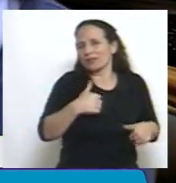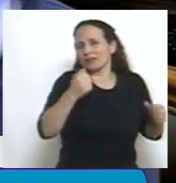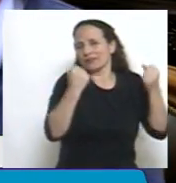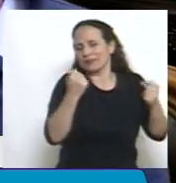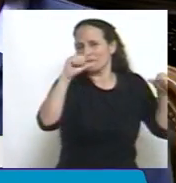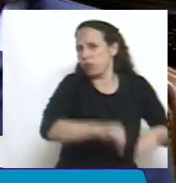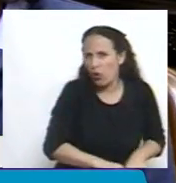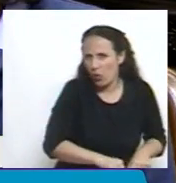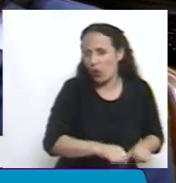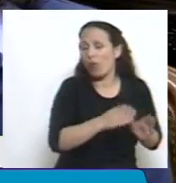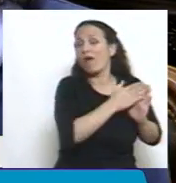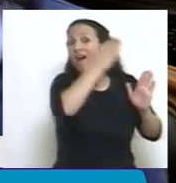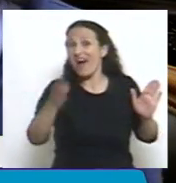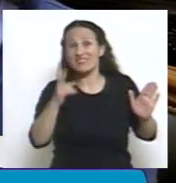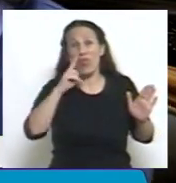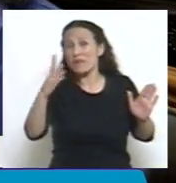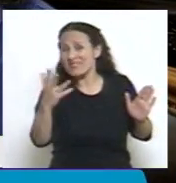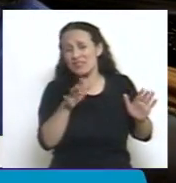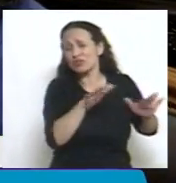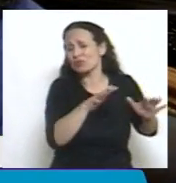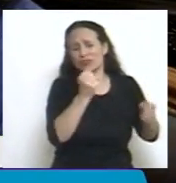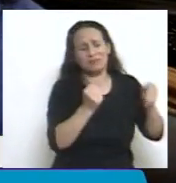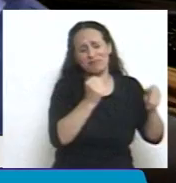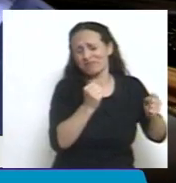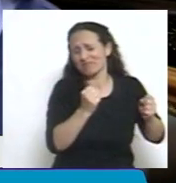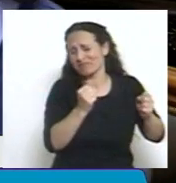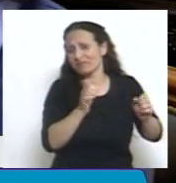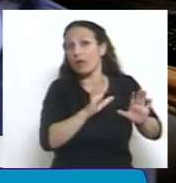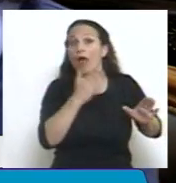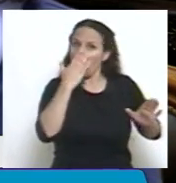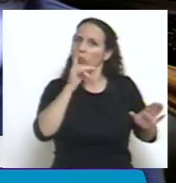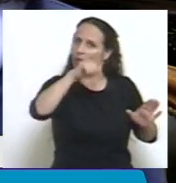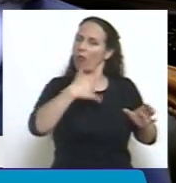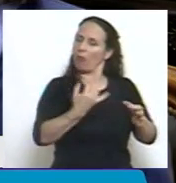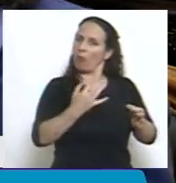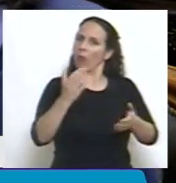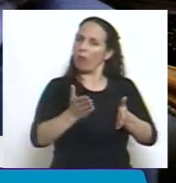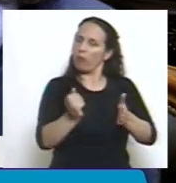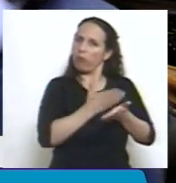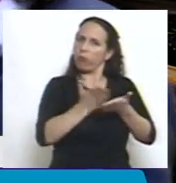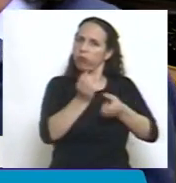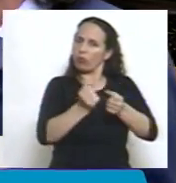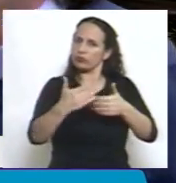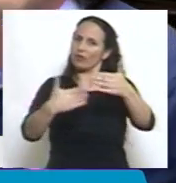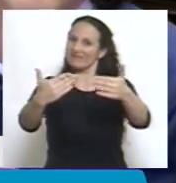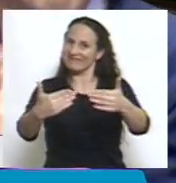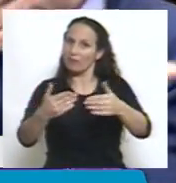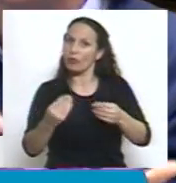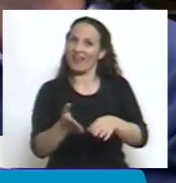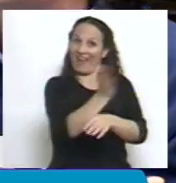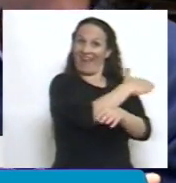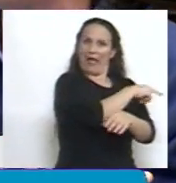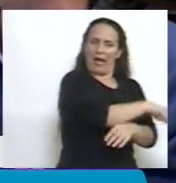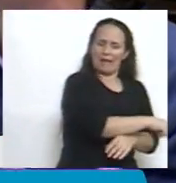tercer trimestre del 2005 estuvo rebotando hasta alcanzar el pico previo de producción. ¿Qué pasó? Claro, a Argentina la acogotaban, como